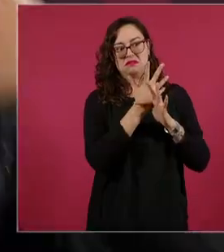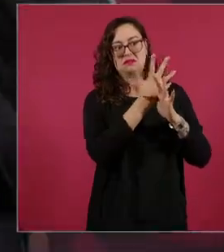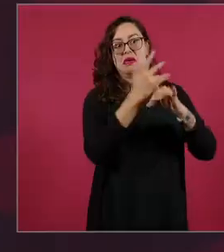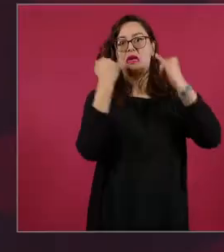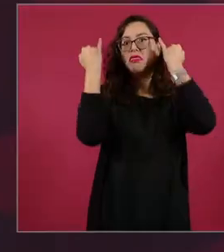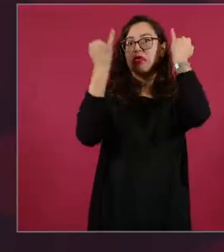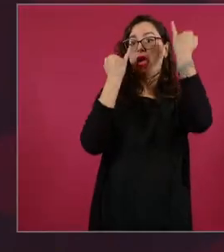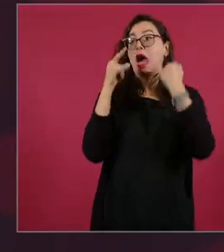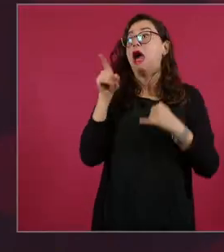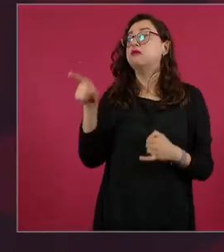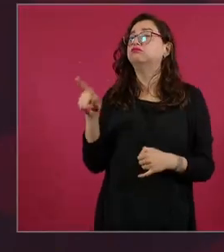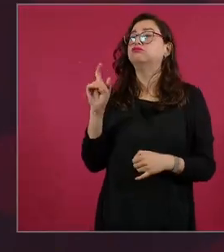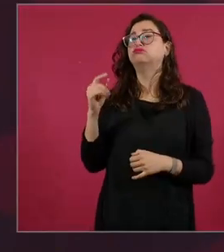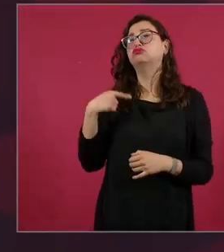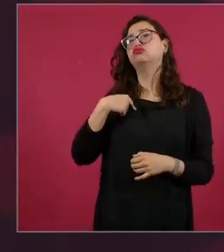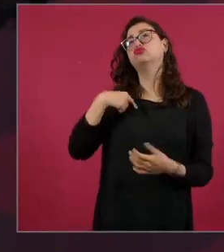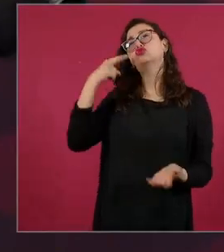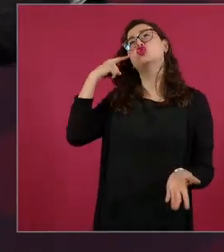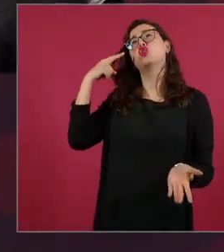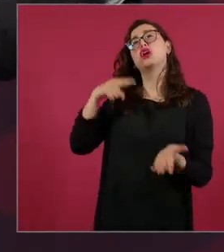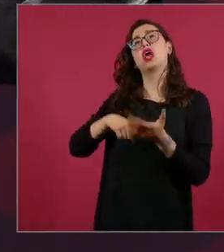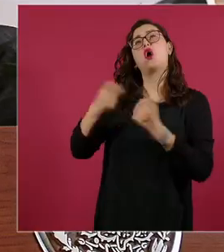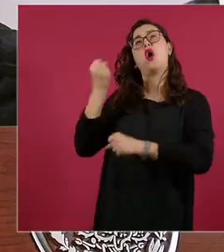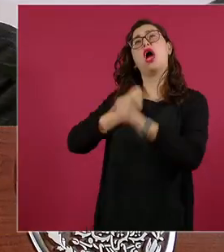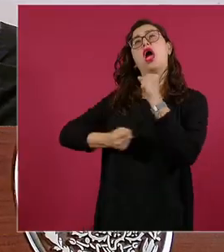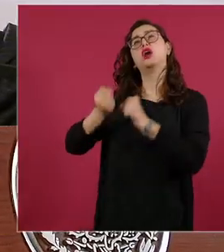o que recibí dinero en el 2006